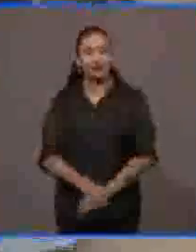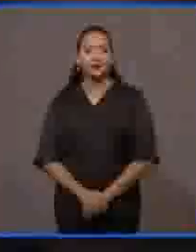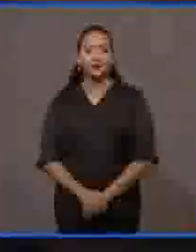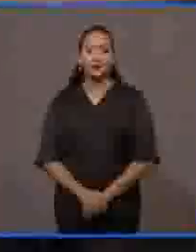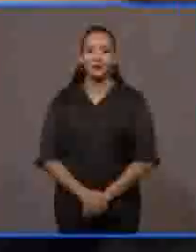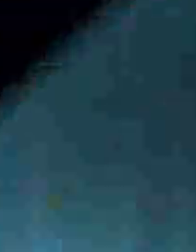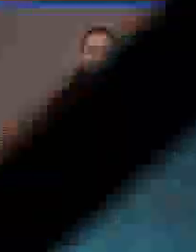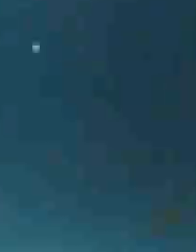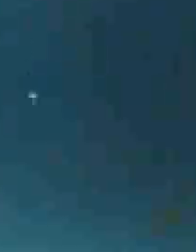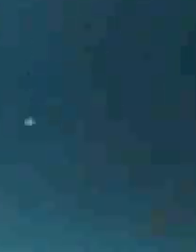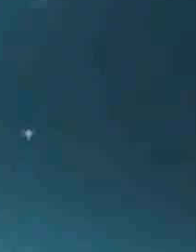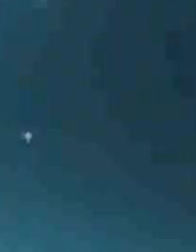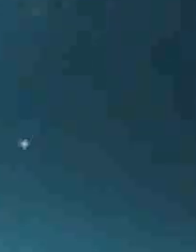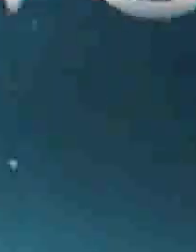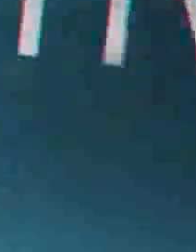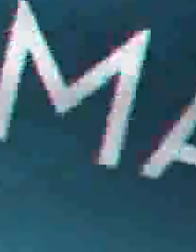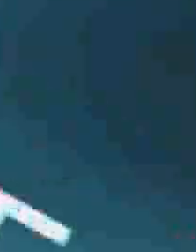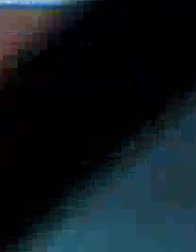García.